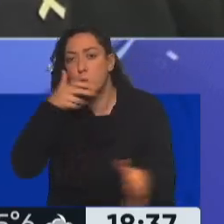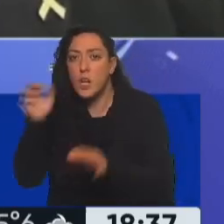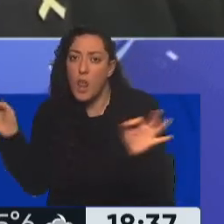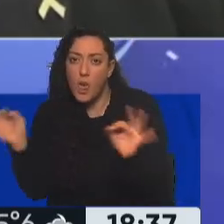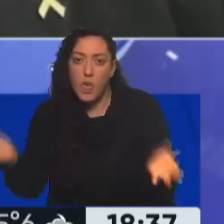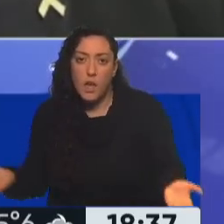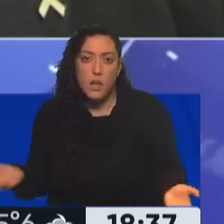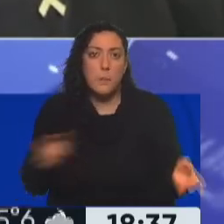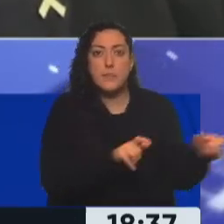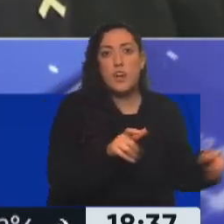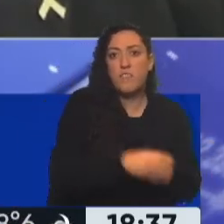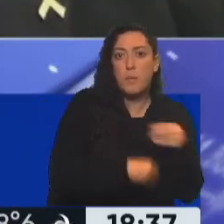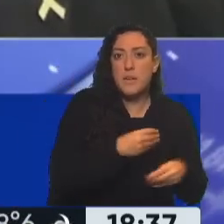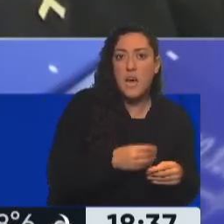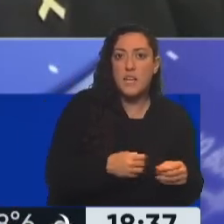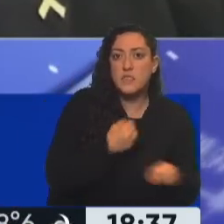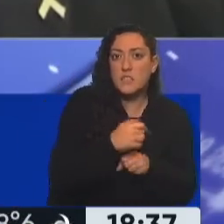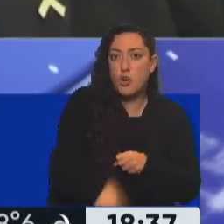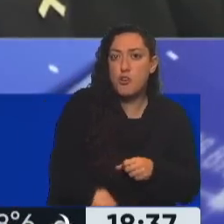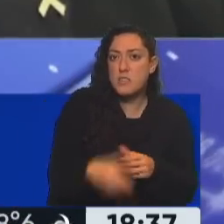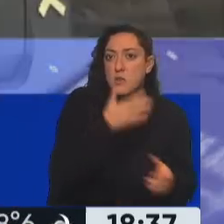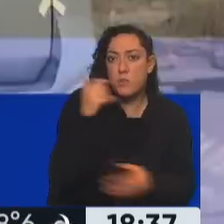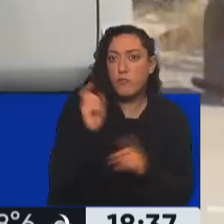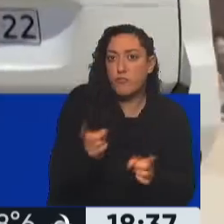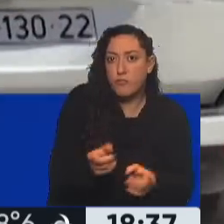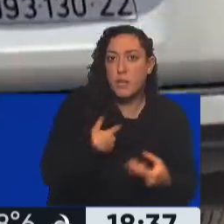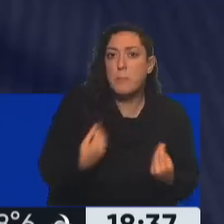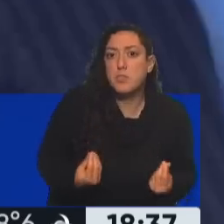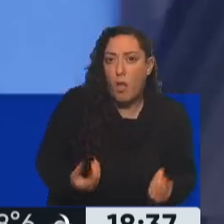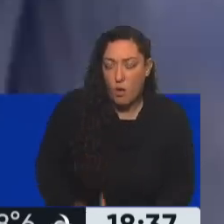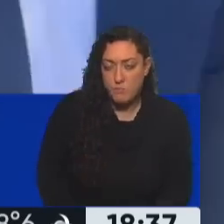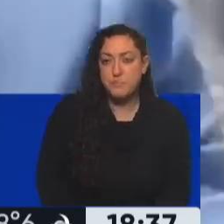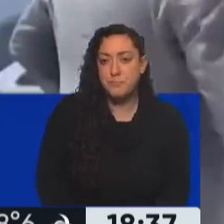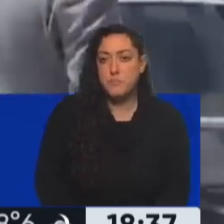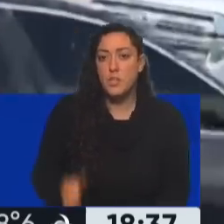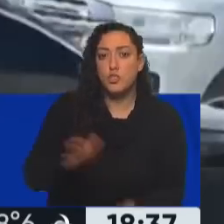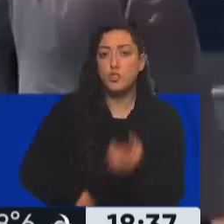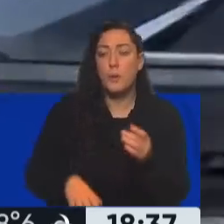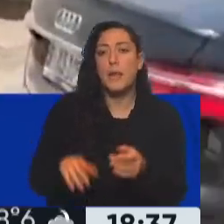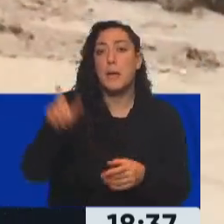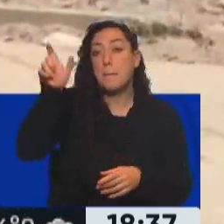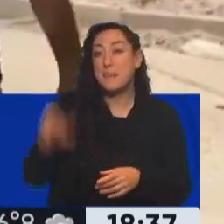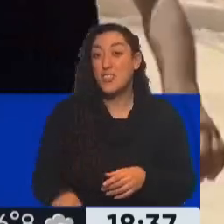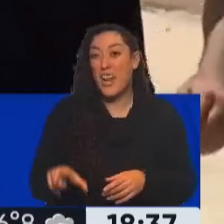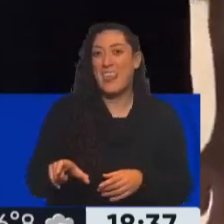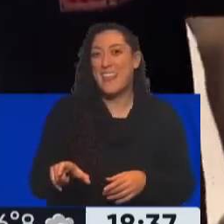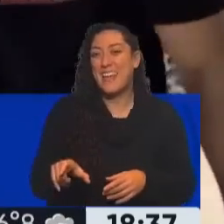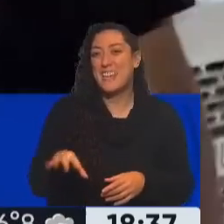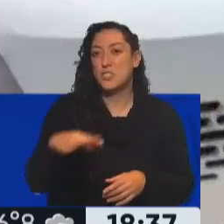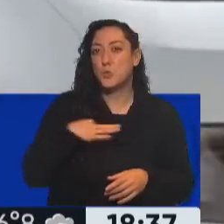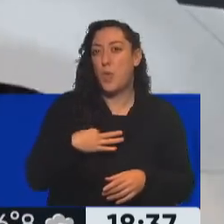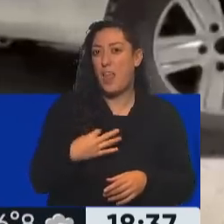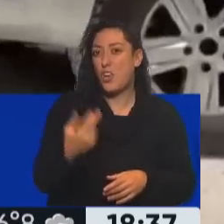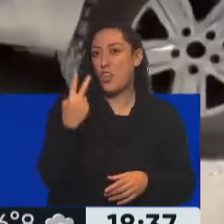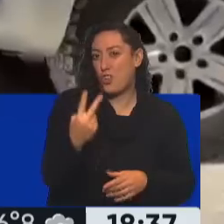o qué pasa con esa situación de quienes aún están secuestrados en la franja? Bien, con la liberación de Idan Alexander, que es ciudadano doble, como vos